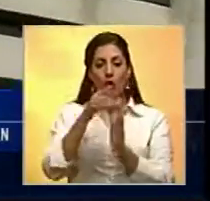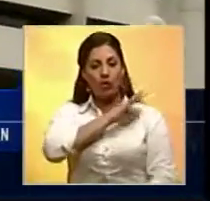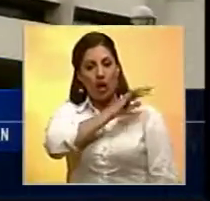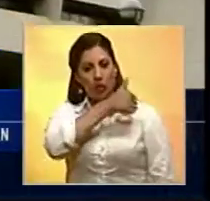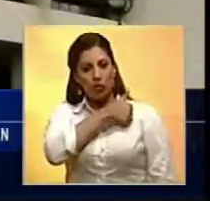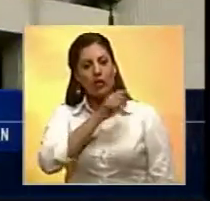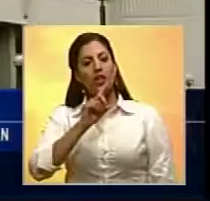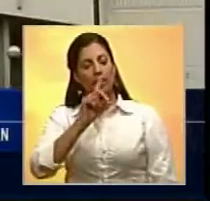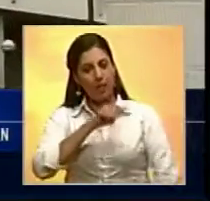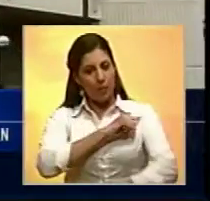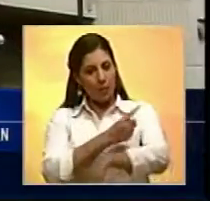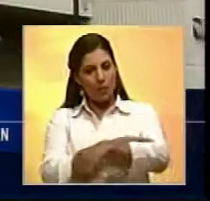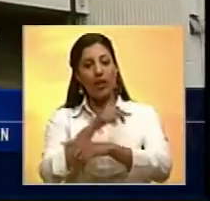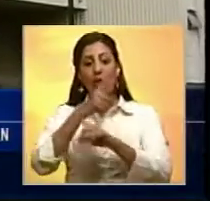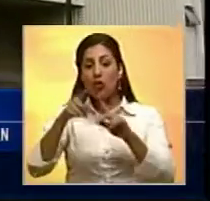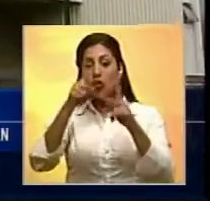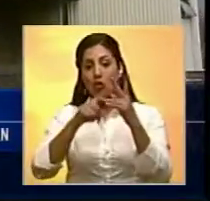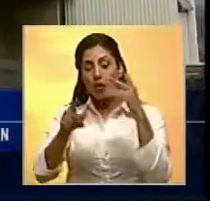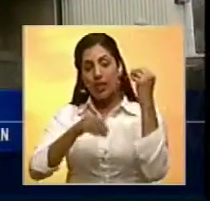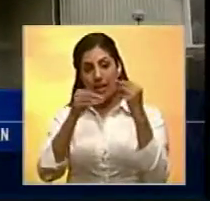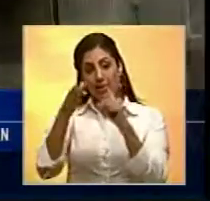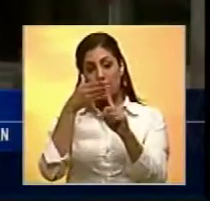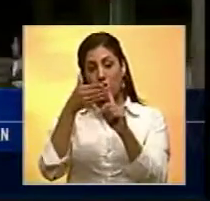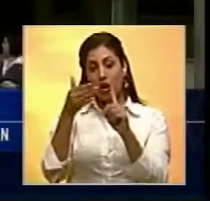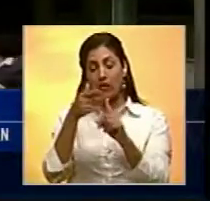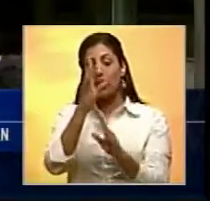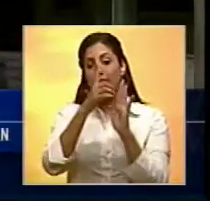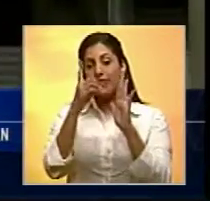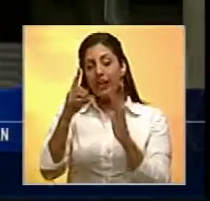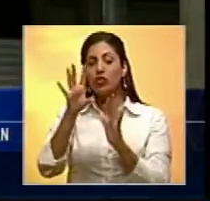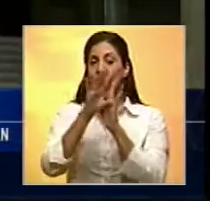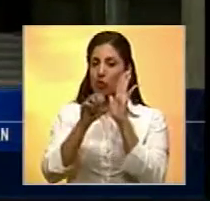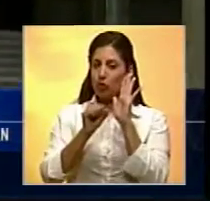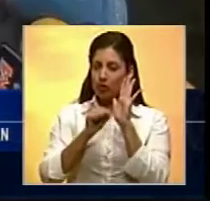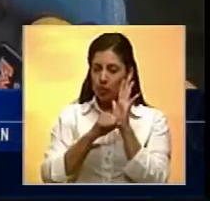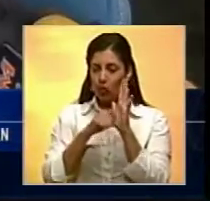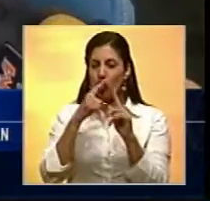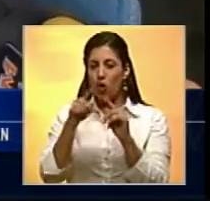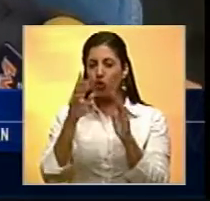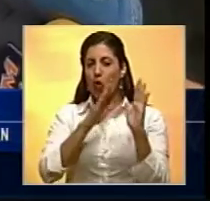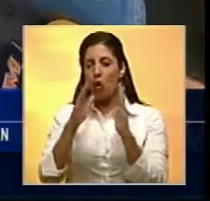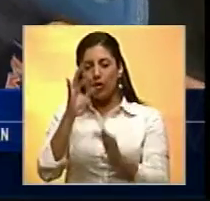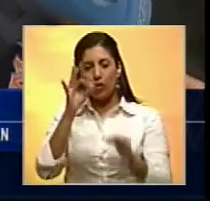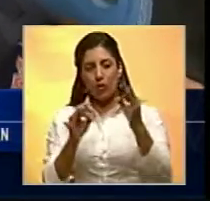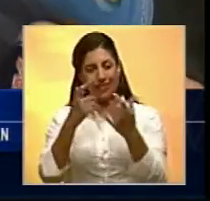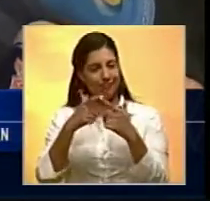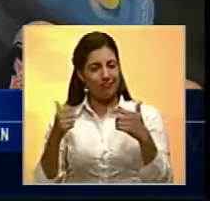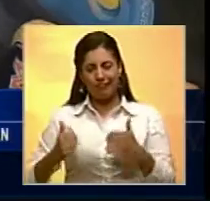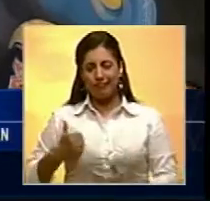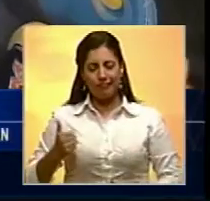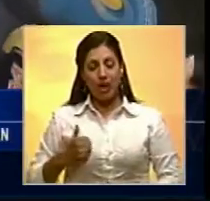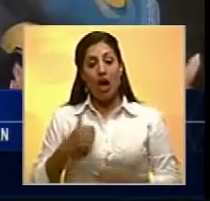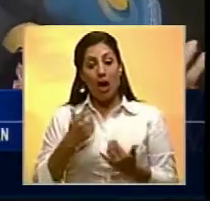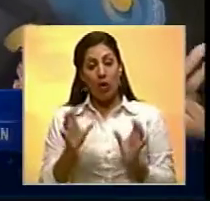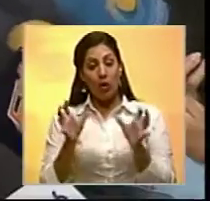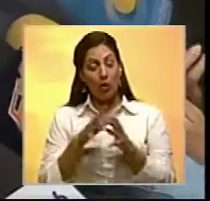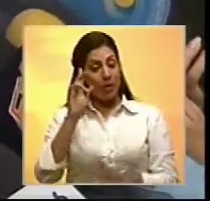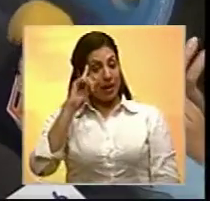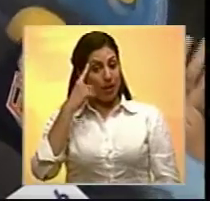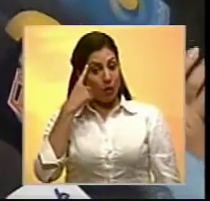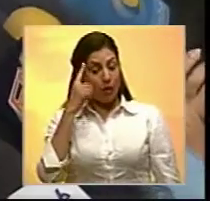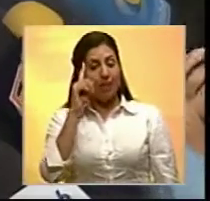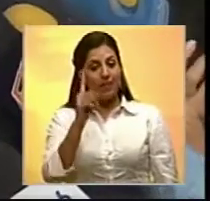autoridades y poderes, así como otras actuaciones violatorias de los derechos constitucionales y del orden jurídico en general. La Sala